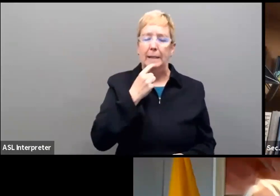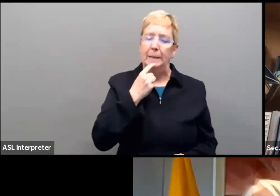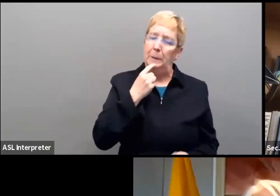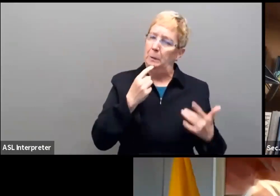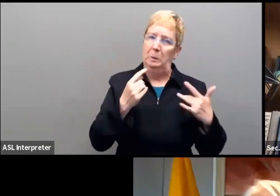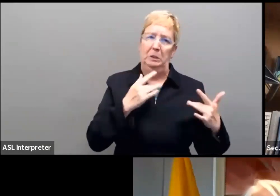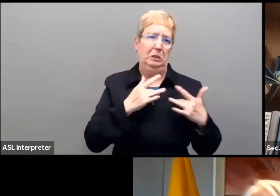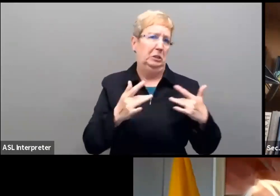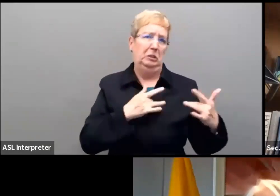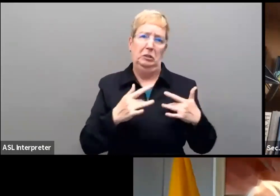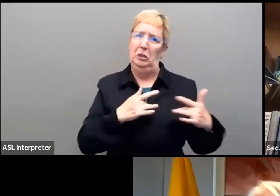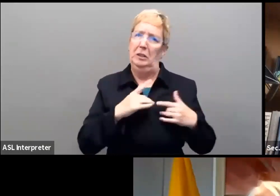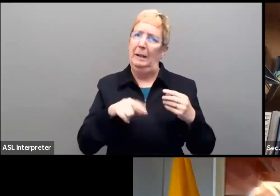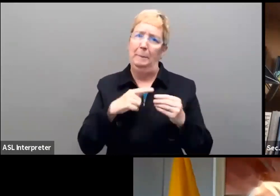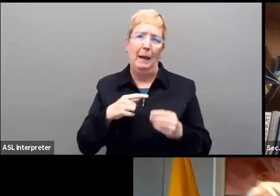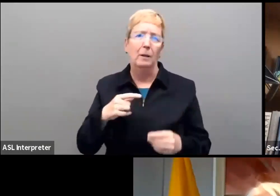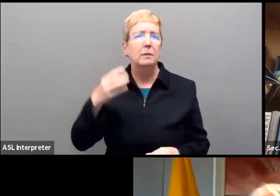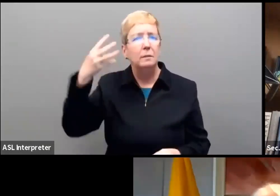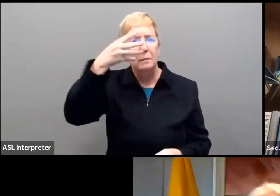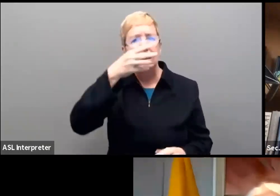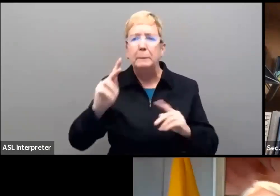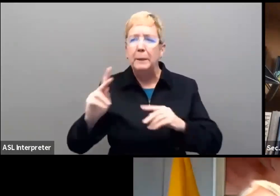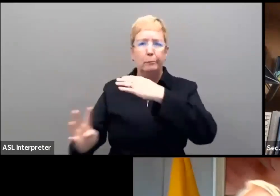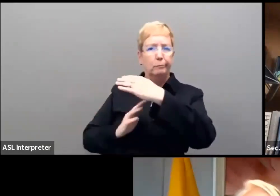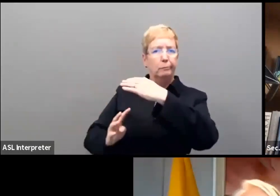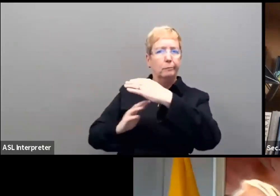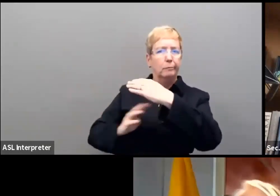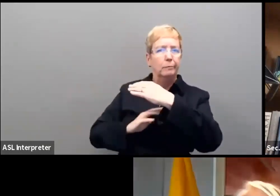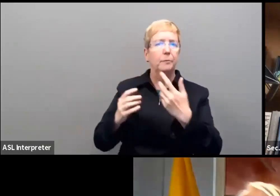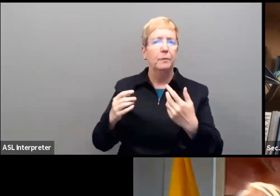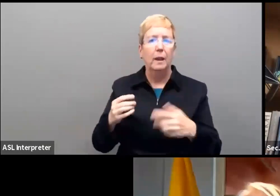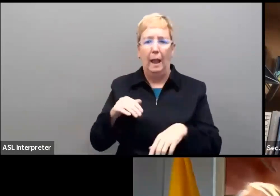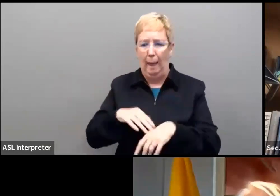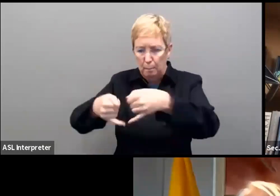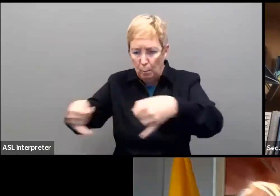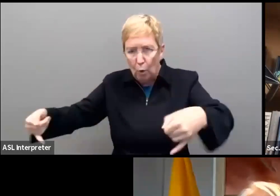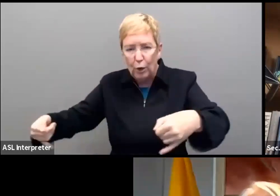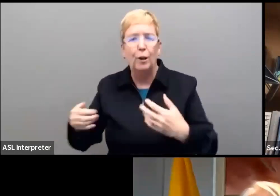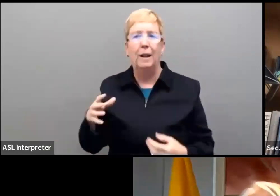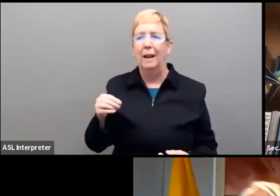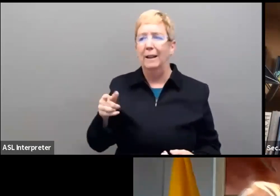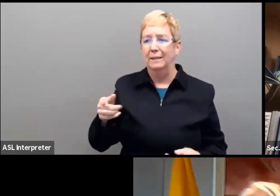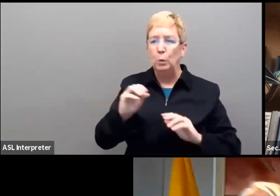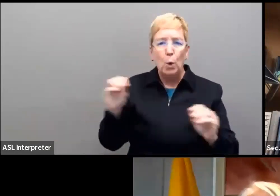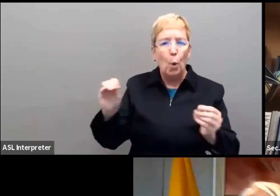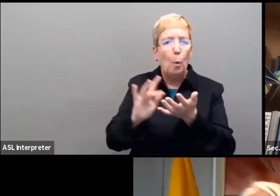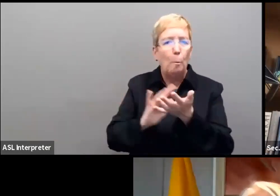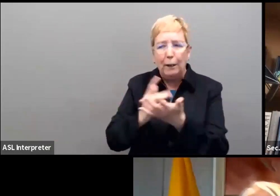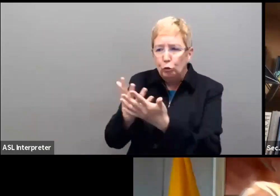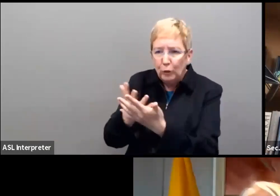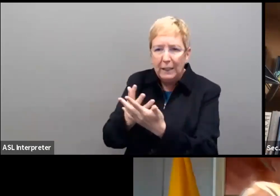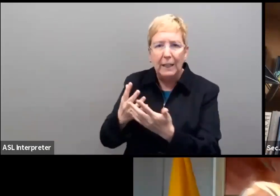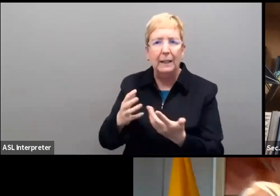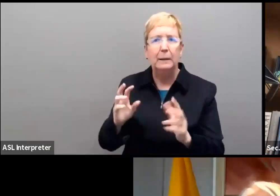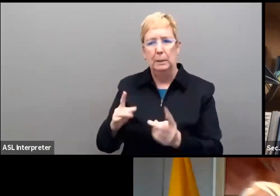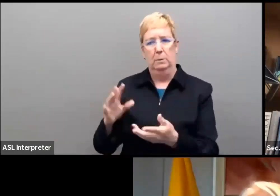segunda pregunta, hay muchos republicanos que en las últimas semanas han mencionado preocupaciones por la población